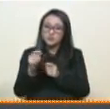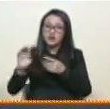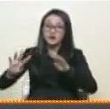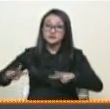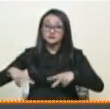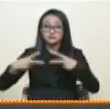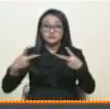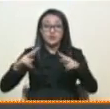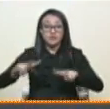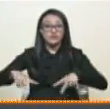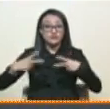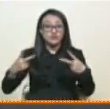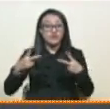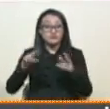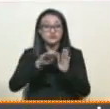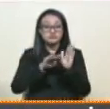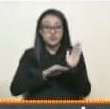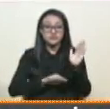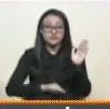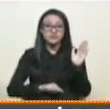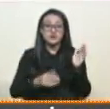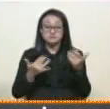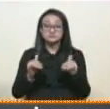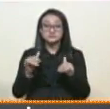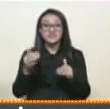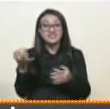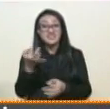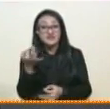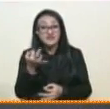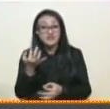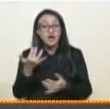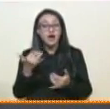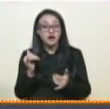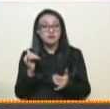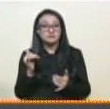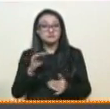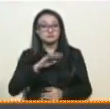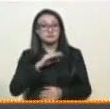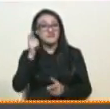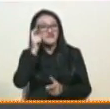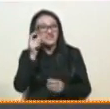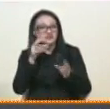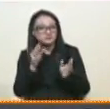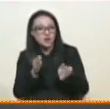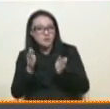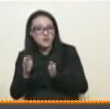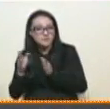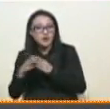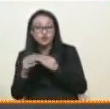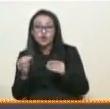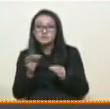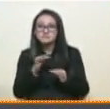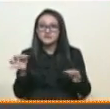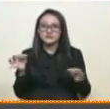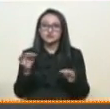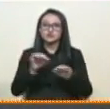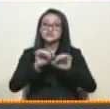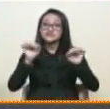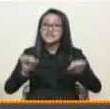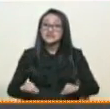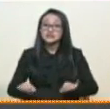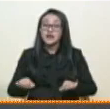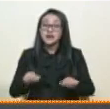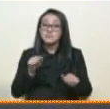que se hicieron sobre el registro, efectivamente hayan ocurrido correctamente. Entonces, el sistema es un sistema que se va en